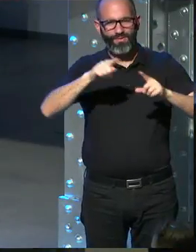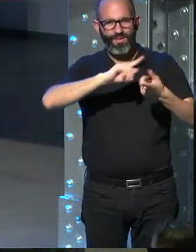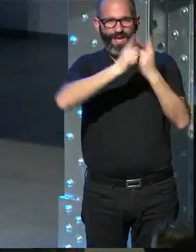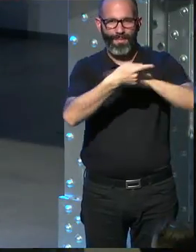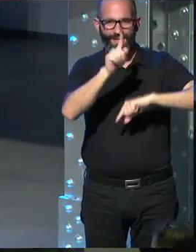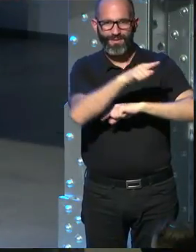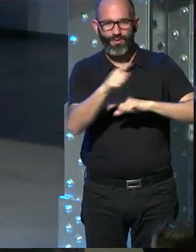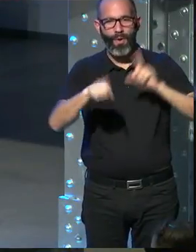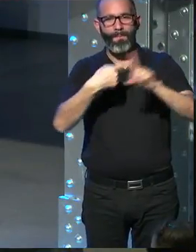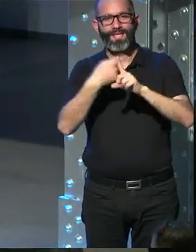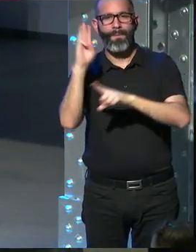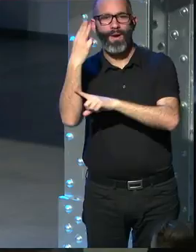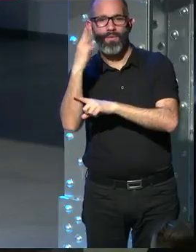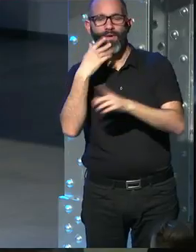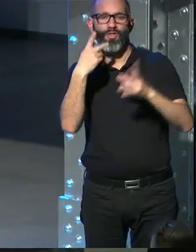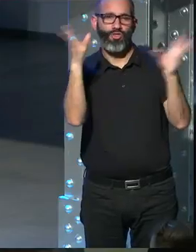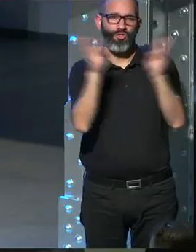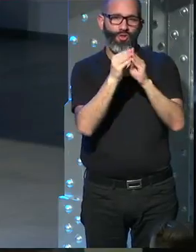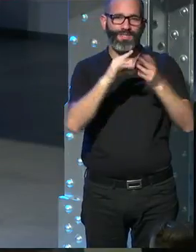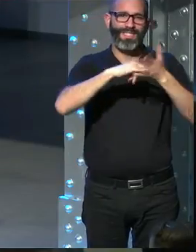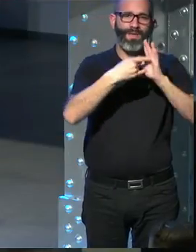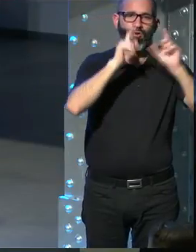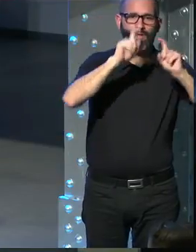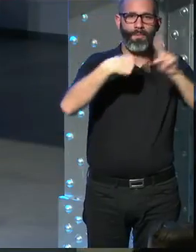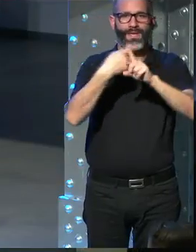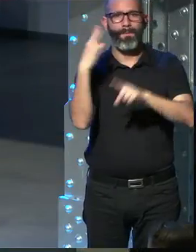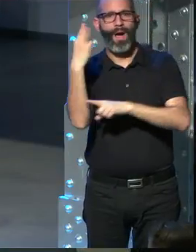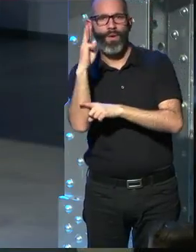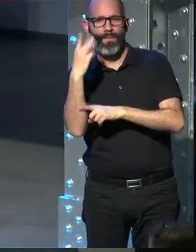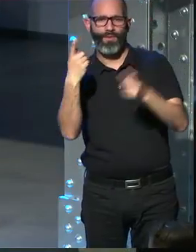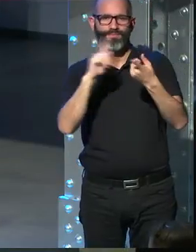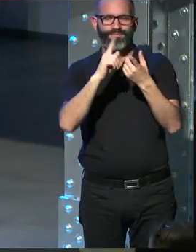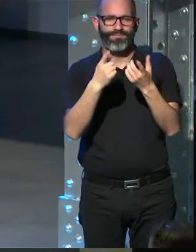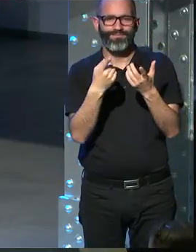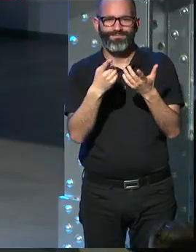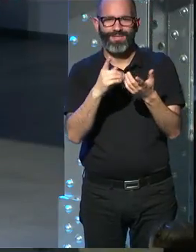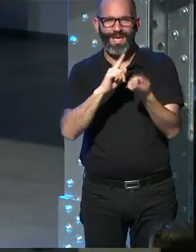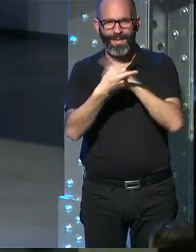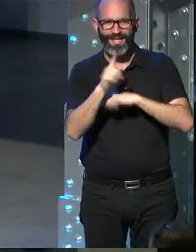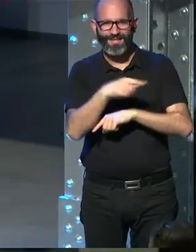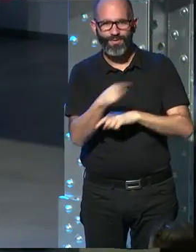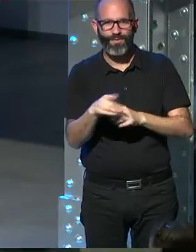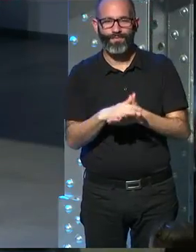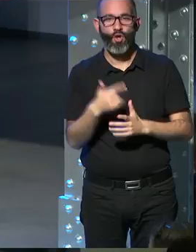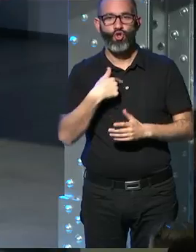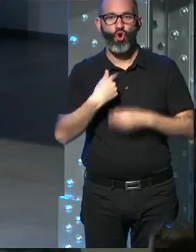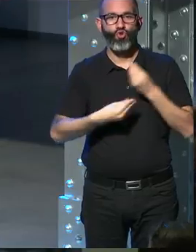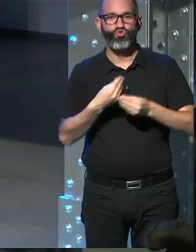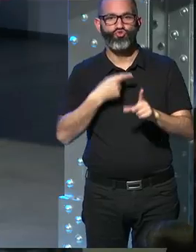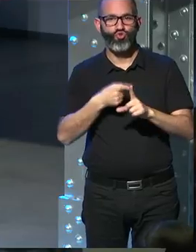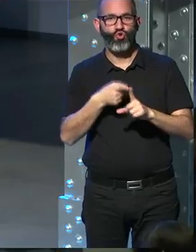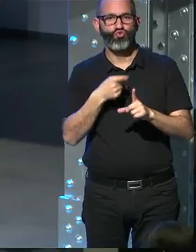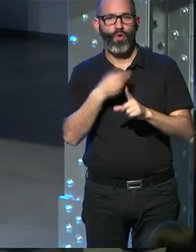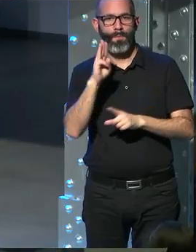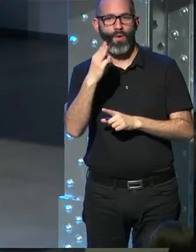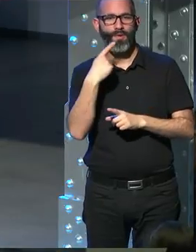educativo. Gracias. Yo diría, bueno, evidentemente uso PowerPoint. Yo creo que no,